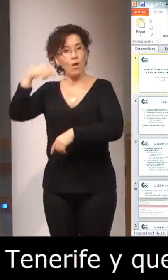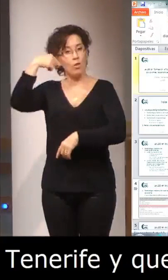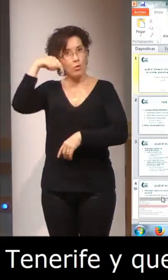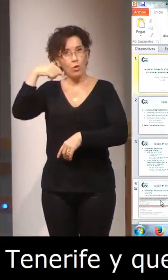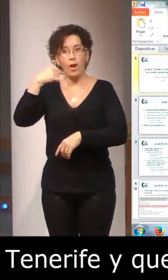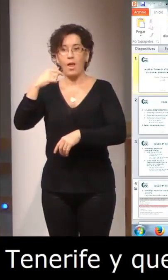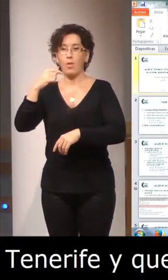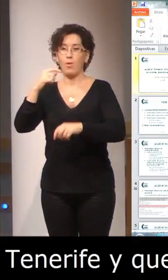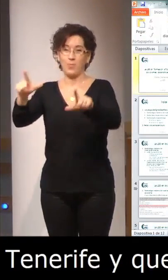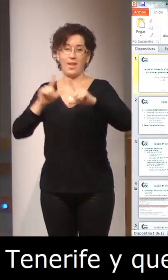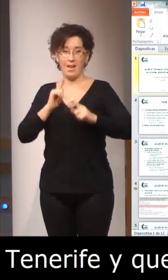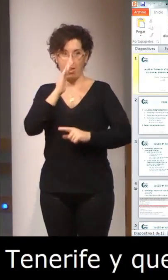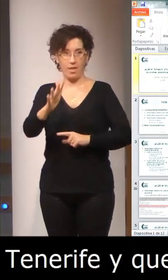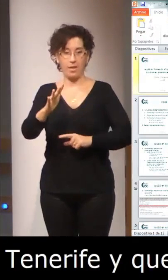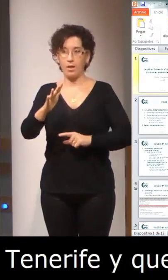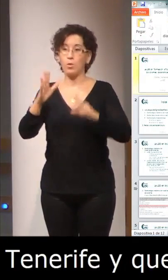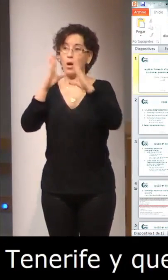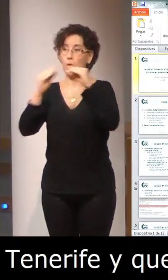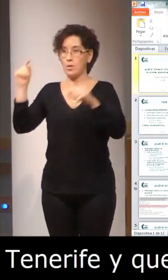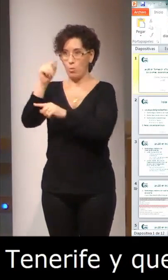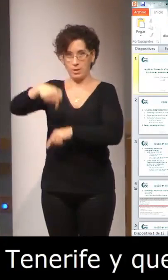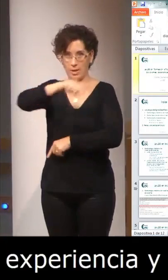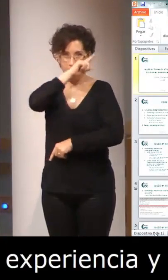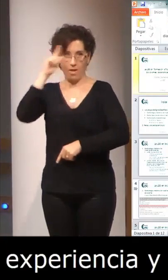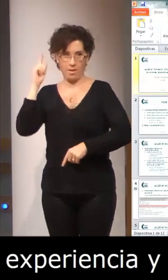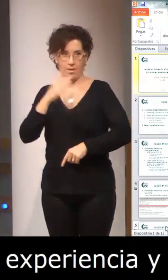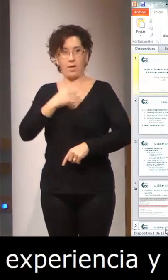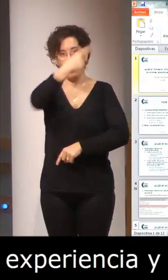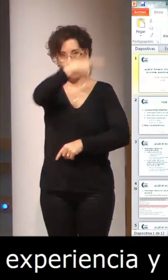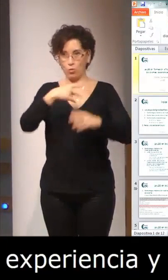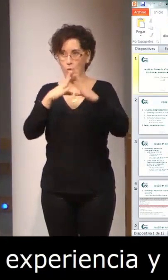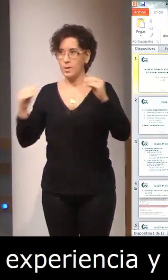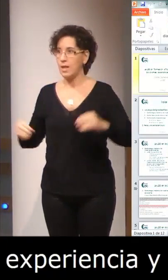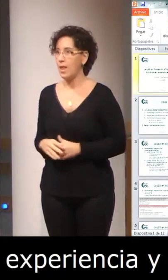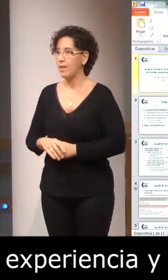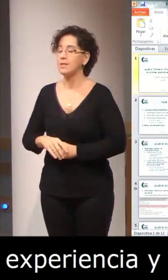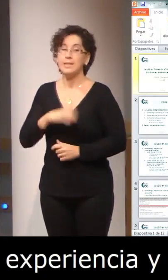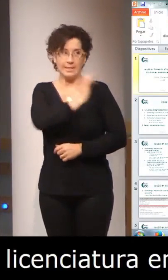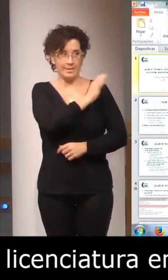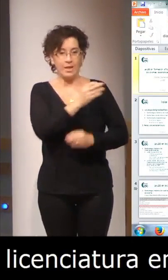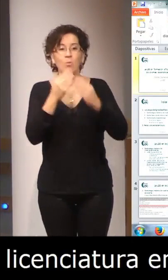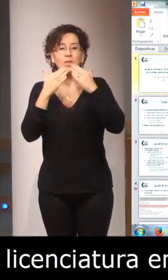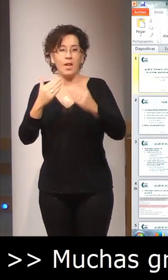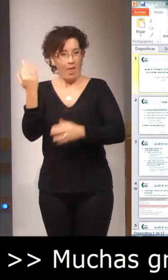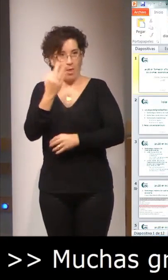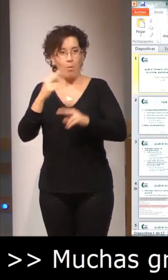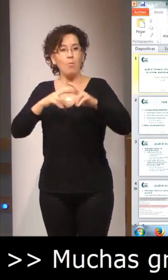la licenciatura en la Complutense de Madrid. Muchas gracias. Sí, así fue. Hay que reconocer los orígenes.